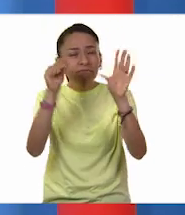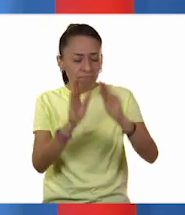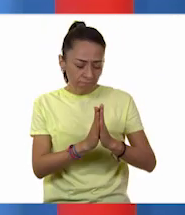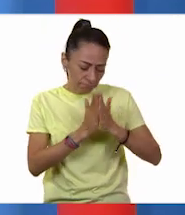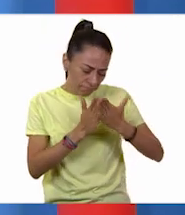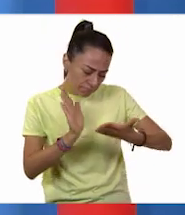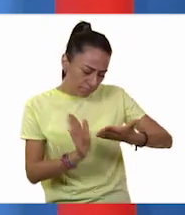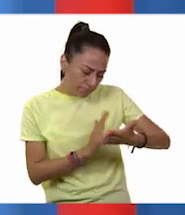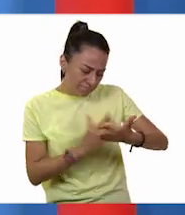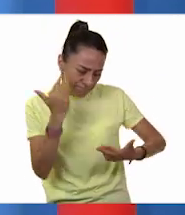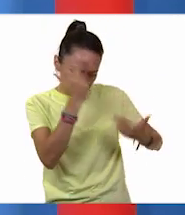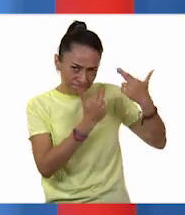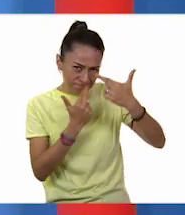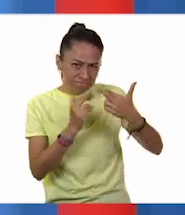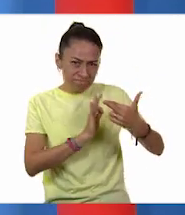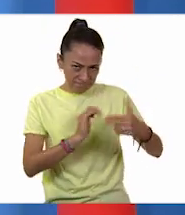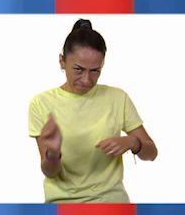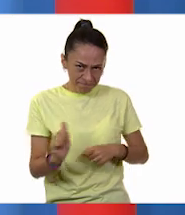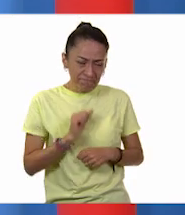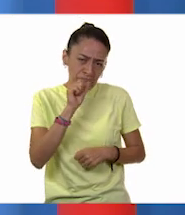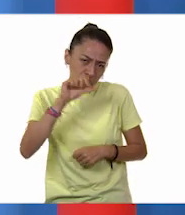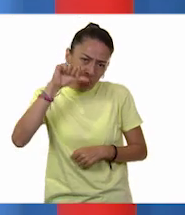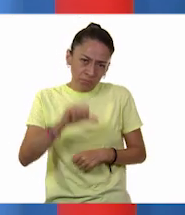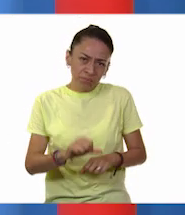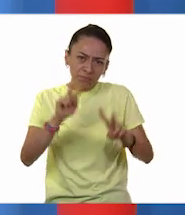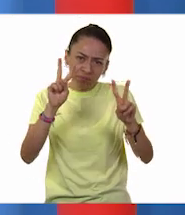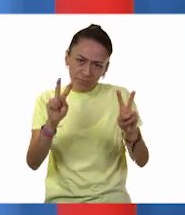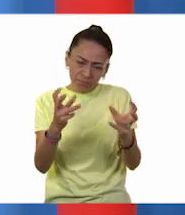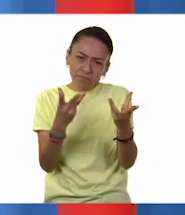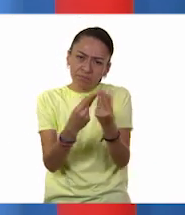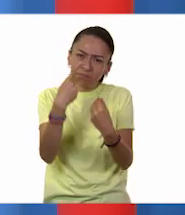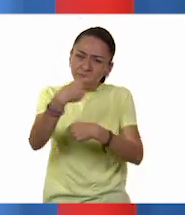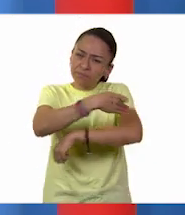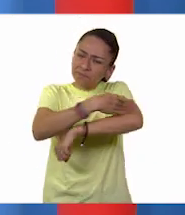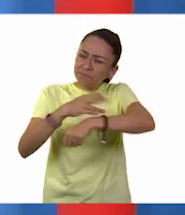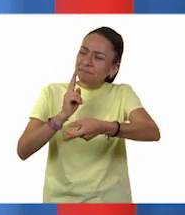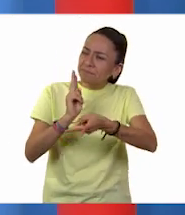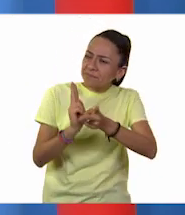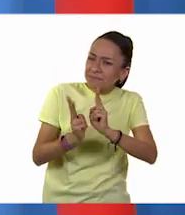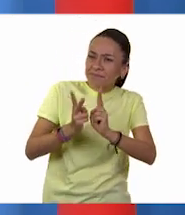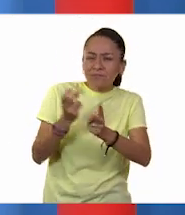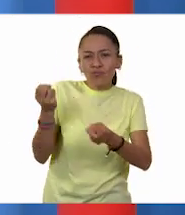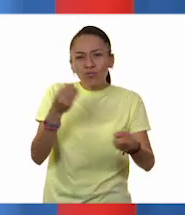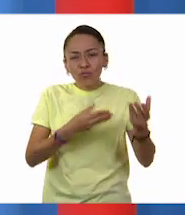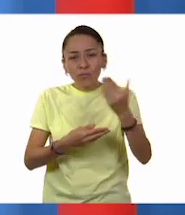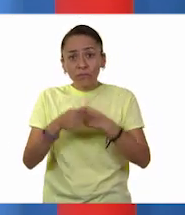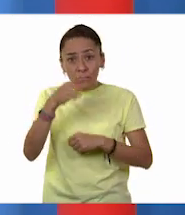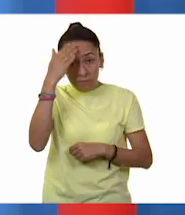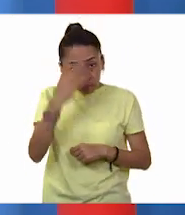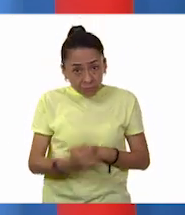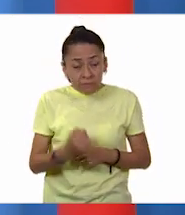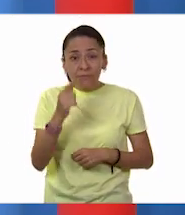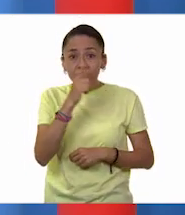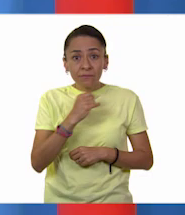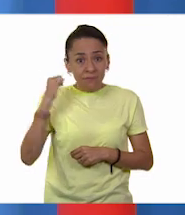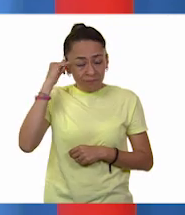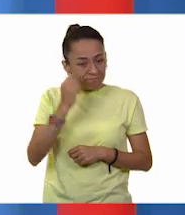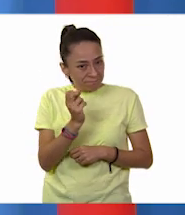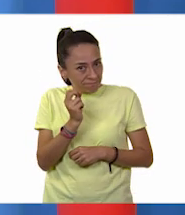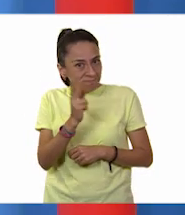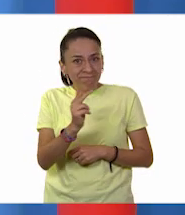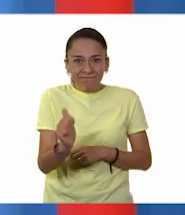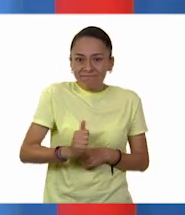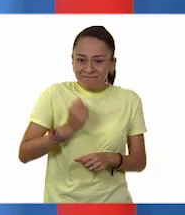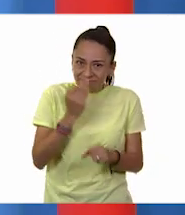tu familia. Si tienen la fortuna de hablar una lengua indígena, aprovecha este momento para practicarla y platica con tu familia en tu lengua